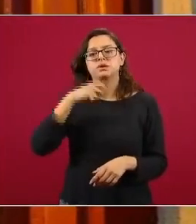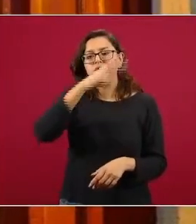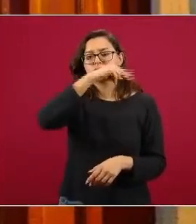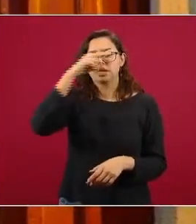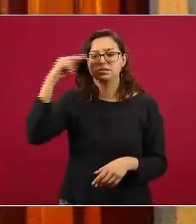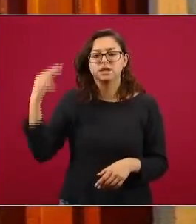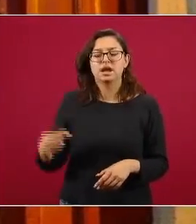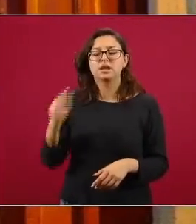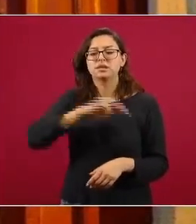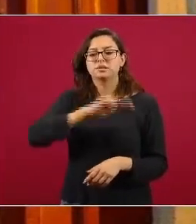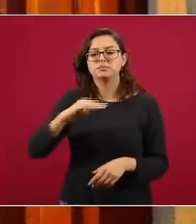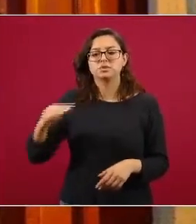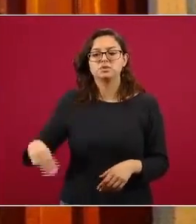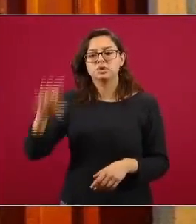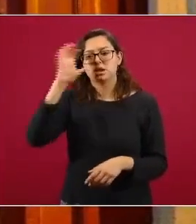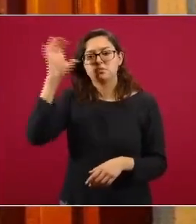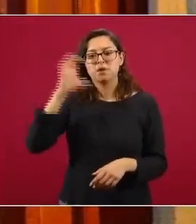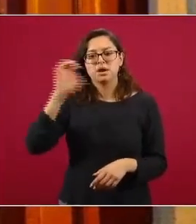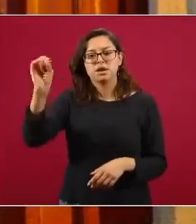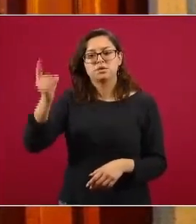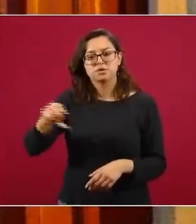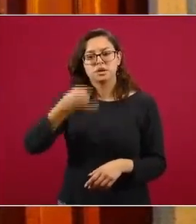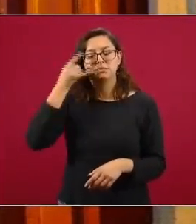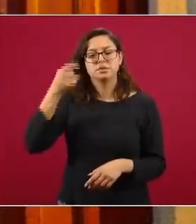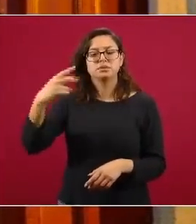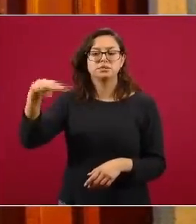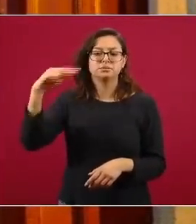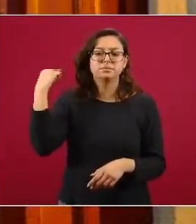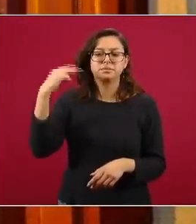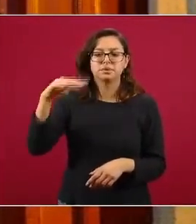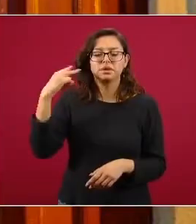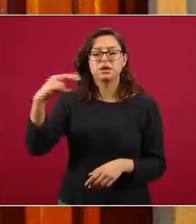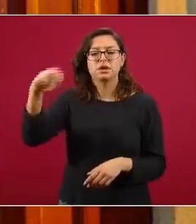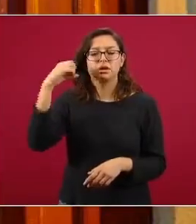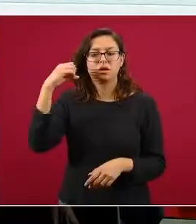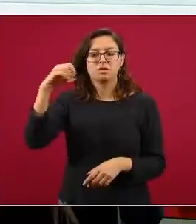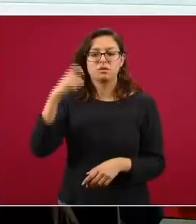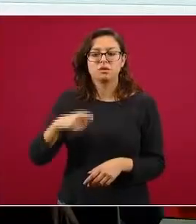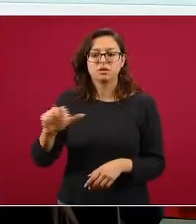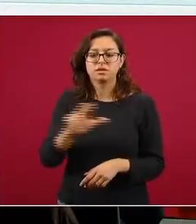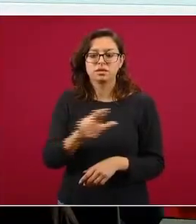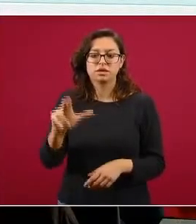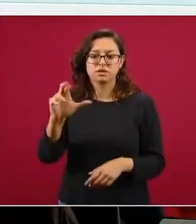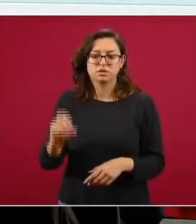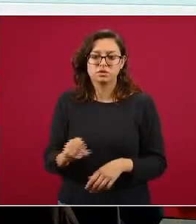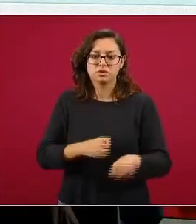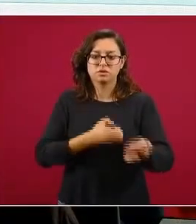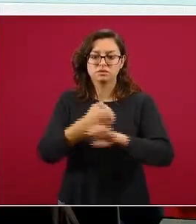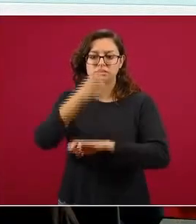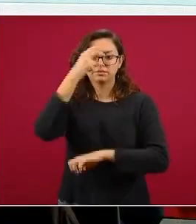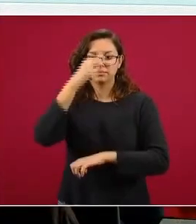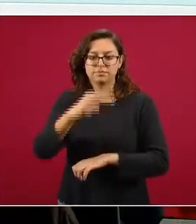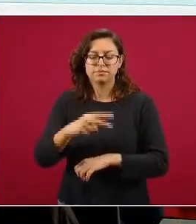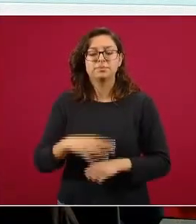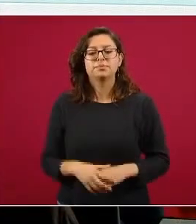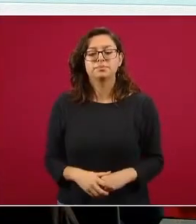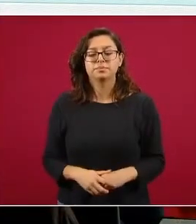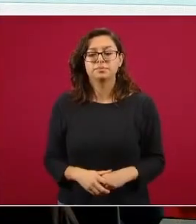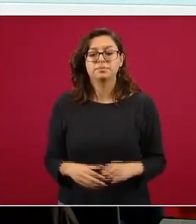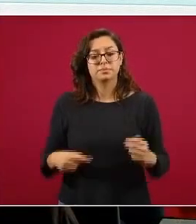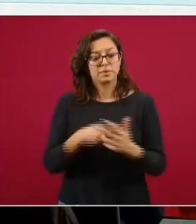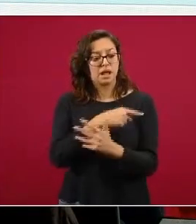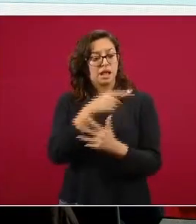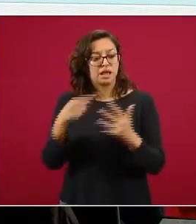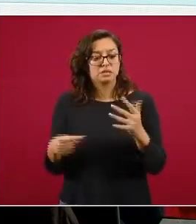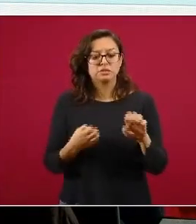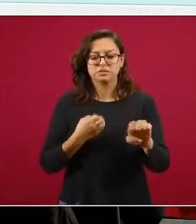Nayarit, Michoacán, Morelos, Campeche, Veracruz, Oaxaca, Quintana Roo y el Estado de México. Con esos estados son los